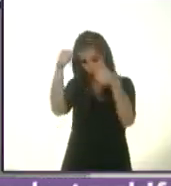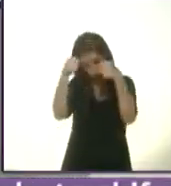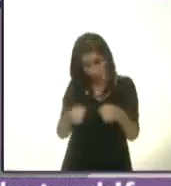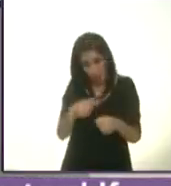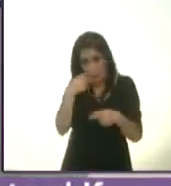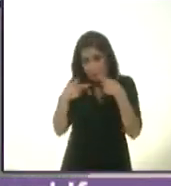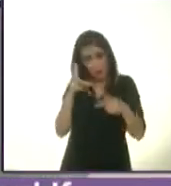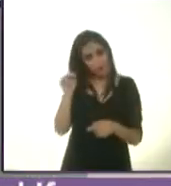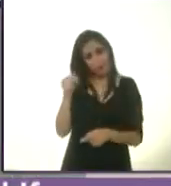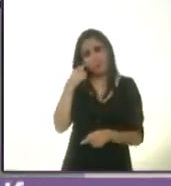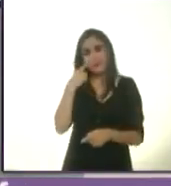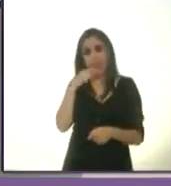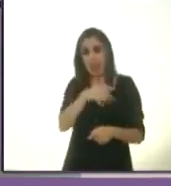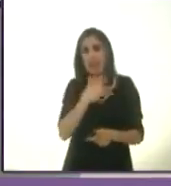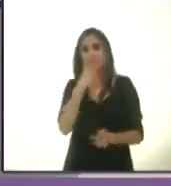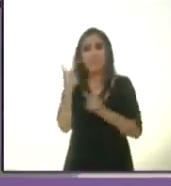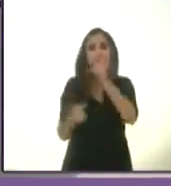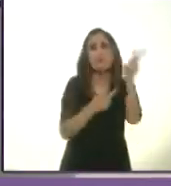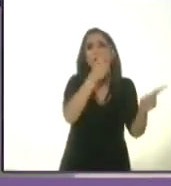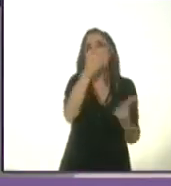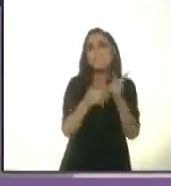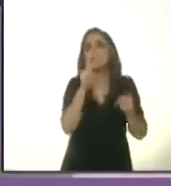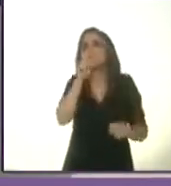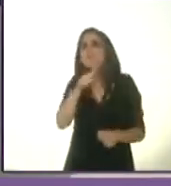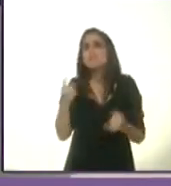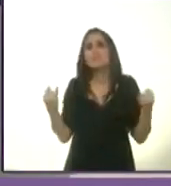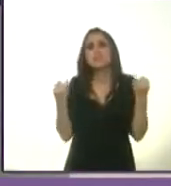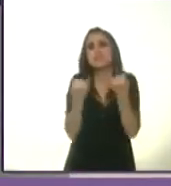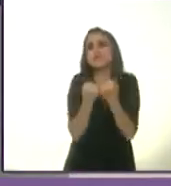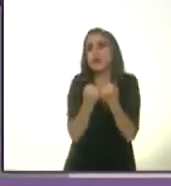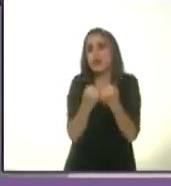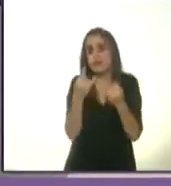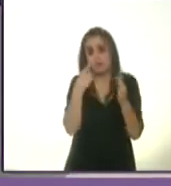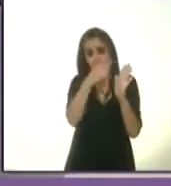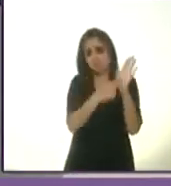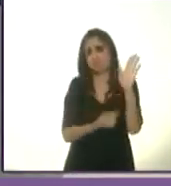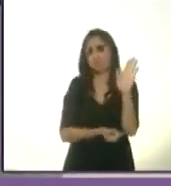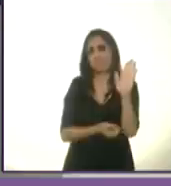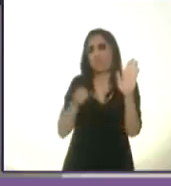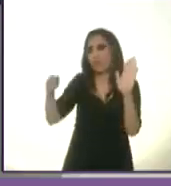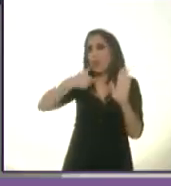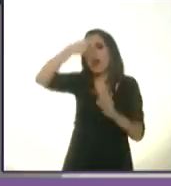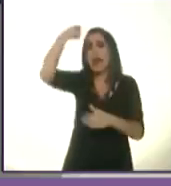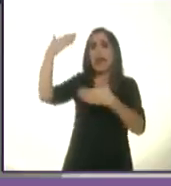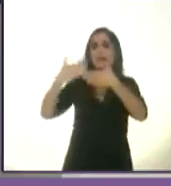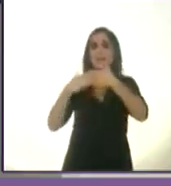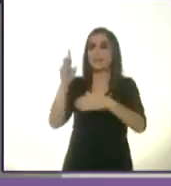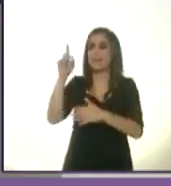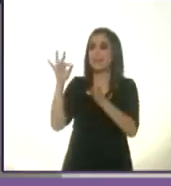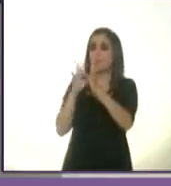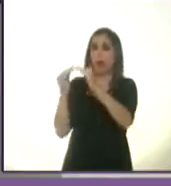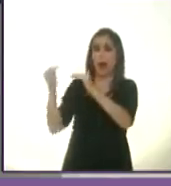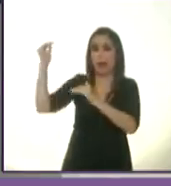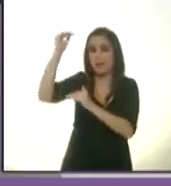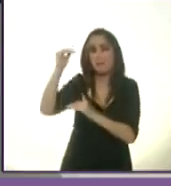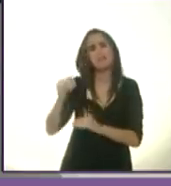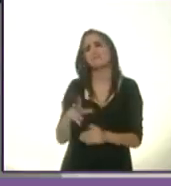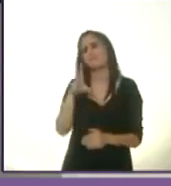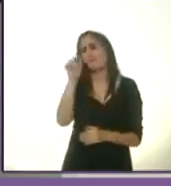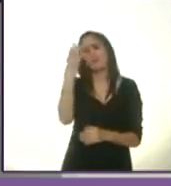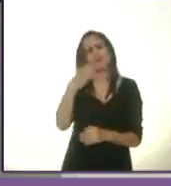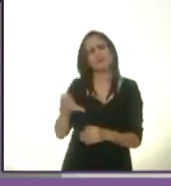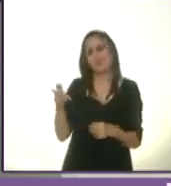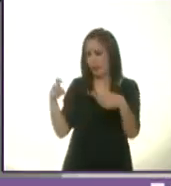diciendo aquí está también una encuesta que vale lo mismo que las que tú crees no te comportas como una candidata que vaya 30 puntos arriba no te pongas nerviosa